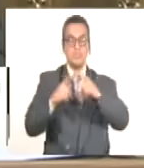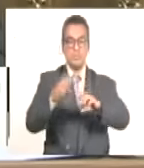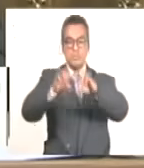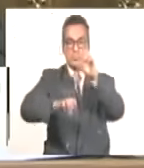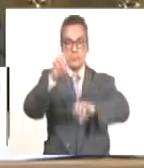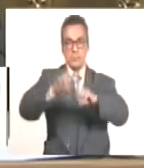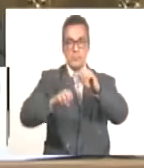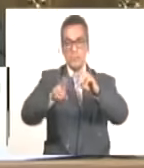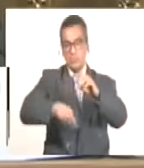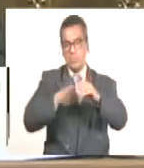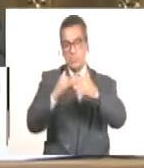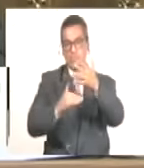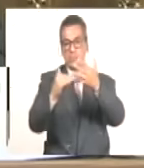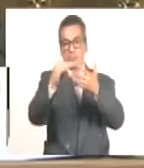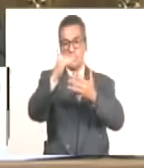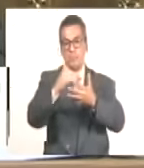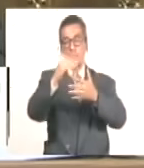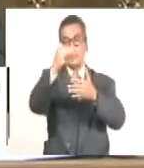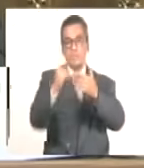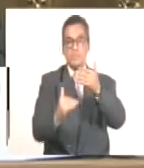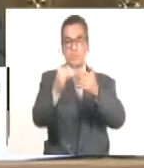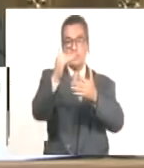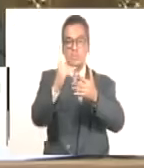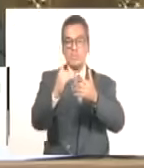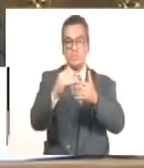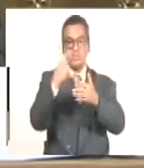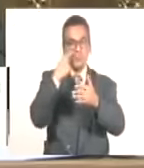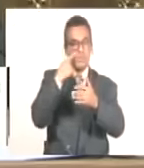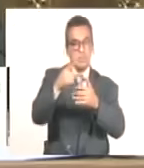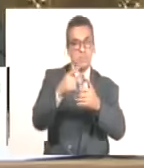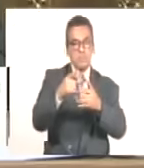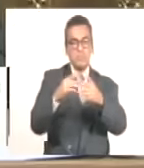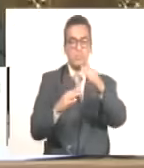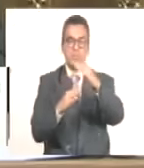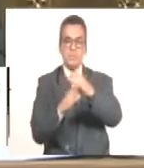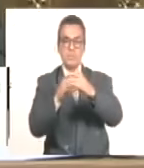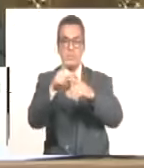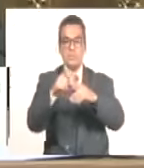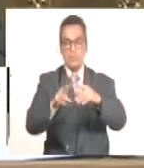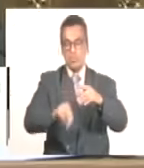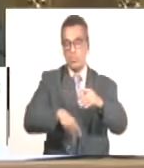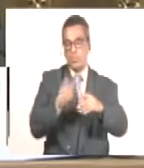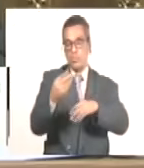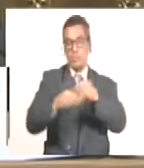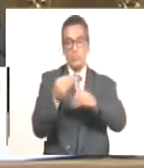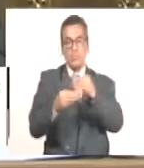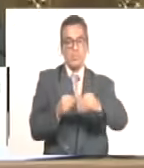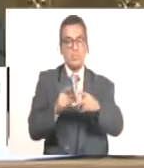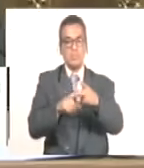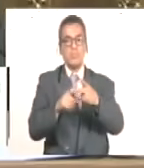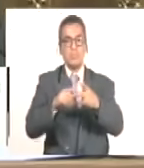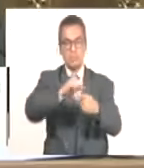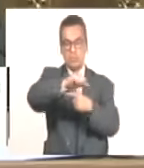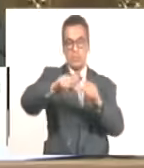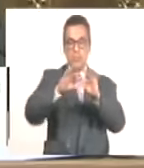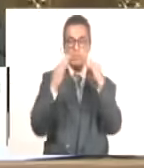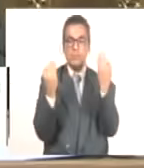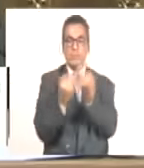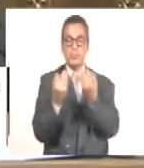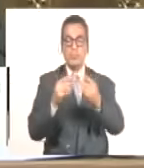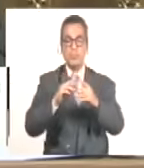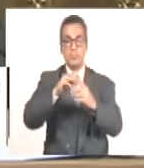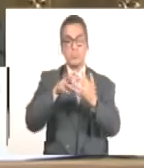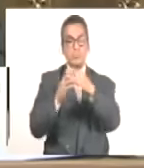evaluará el grado de discapacidad mediante un baremo en el cual apreciarán las limitaciones de la persona y los factores sociales tales como el entorno familiar,